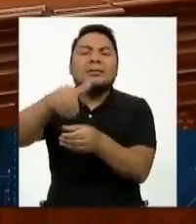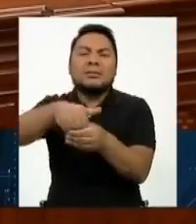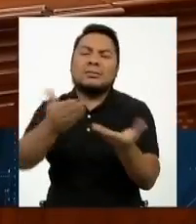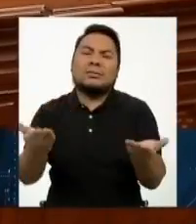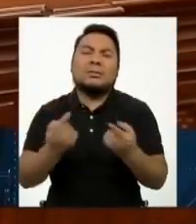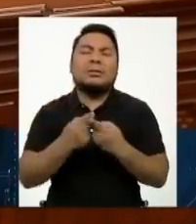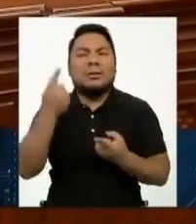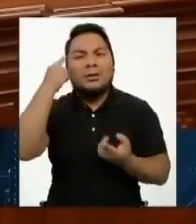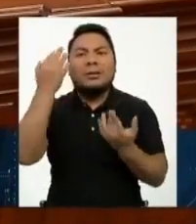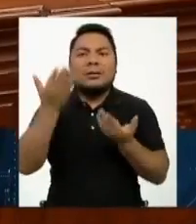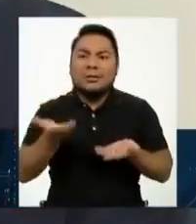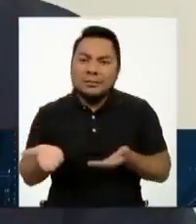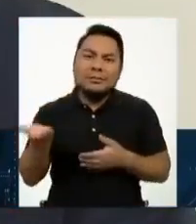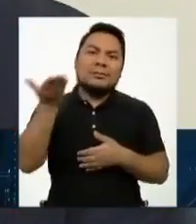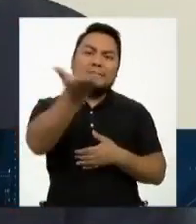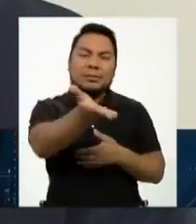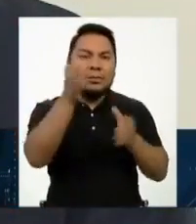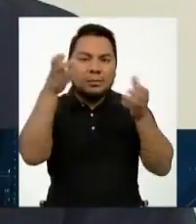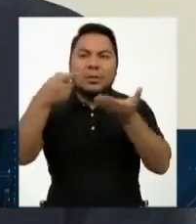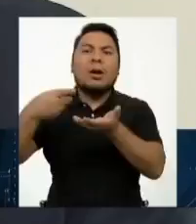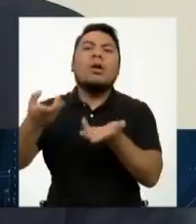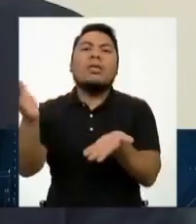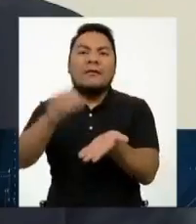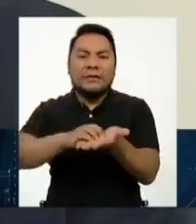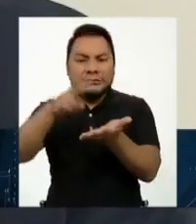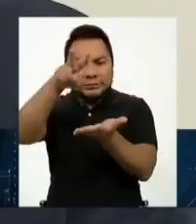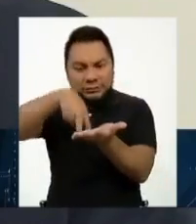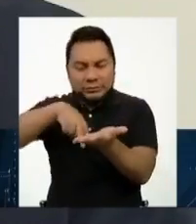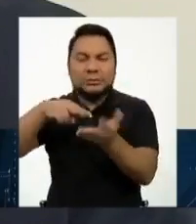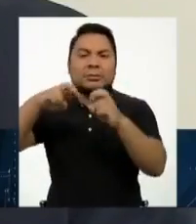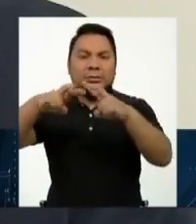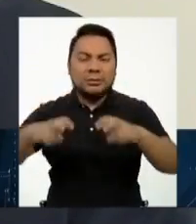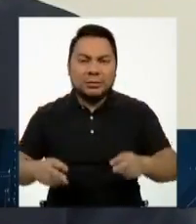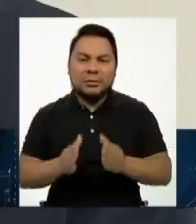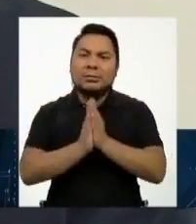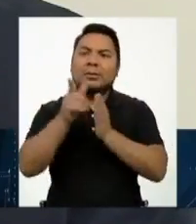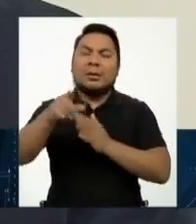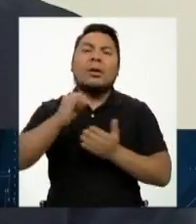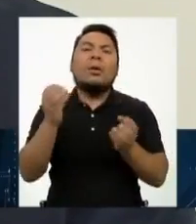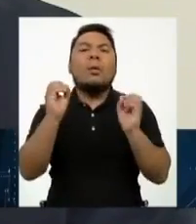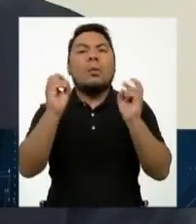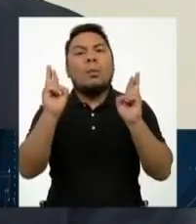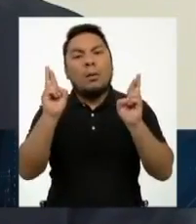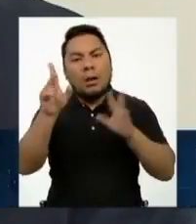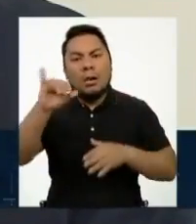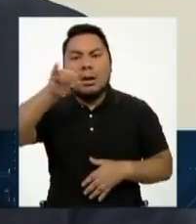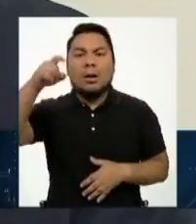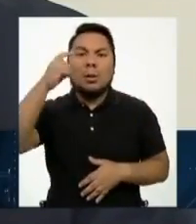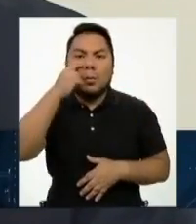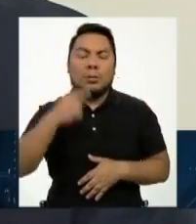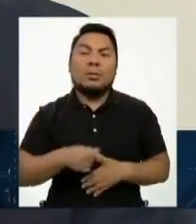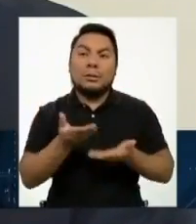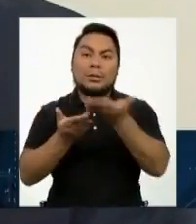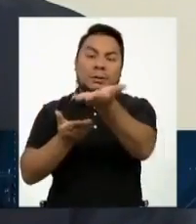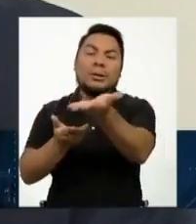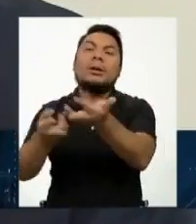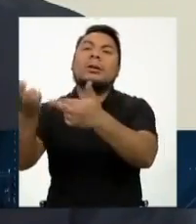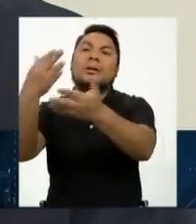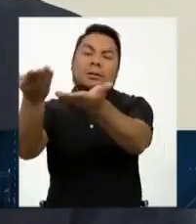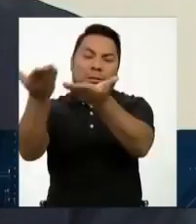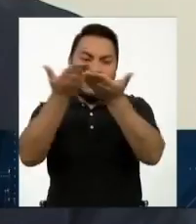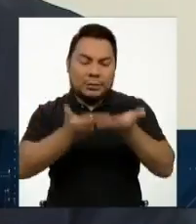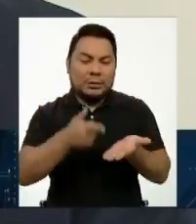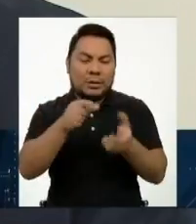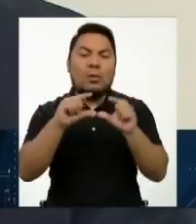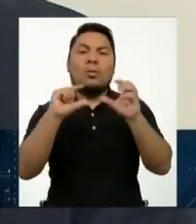esperanza de que vuelva al Pleno. Aspiramos a que ese proyecto sea revisado en junio y vuelto al Pleno en junio por